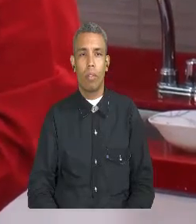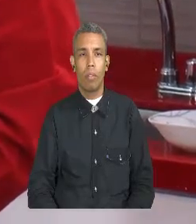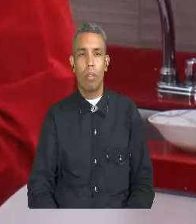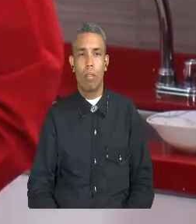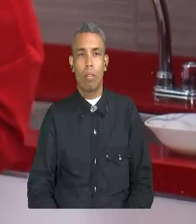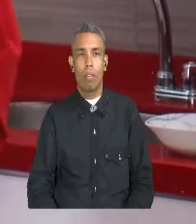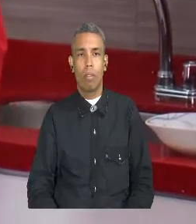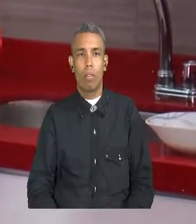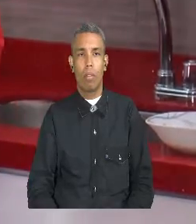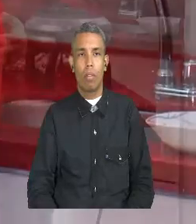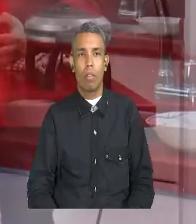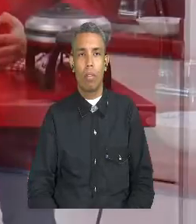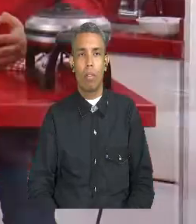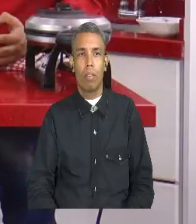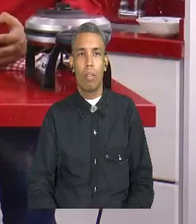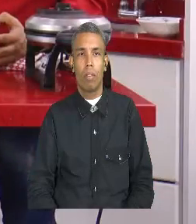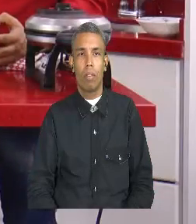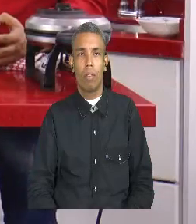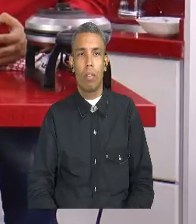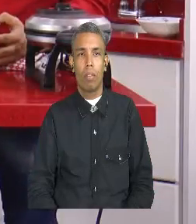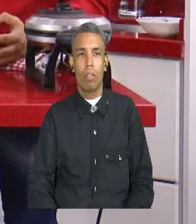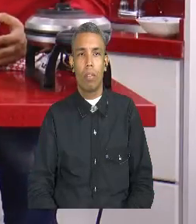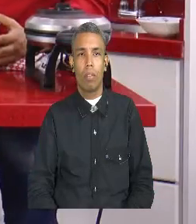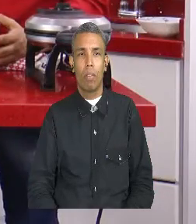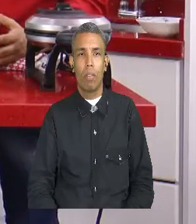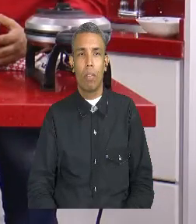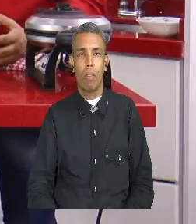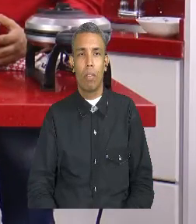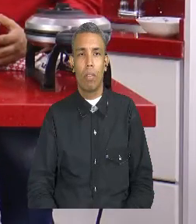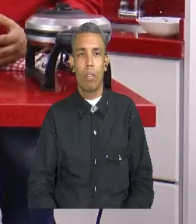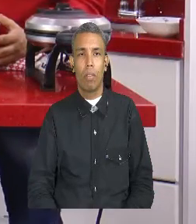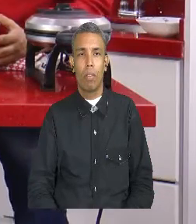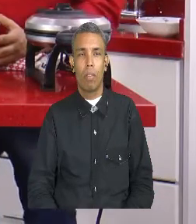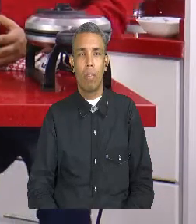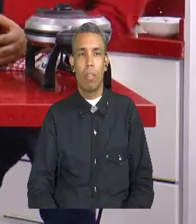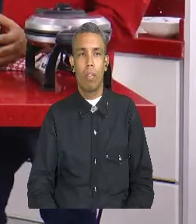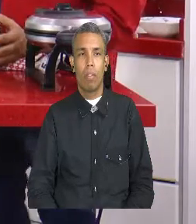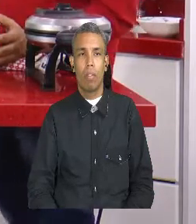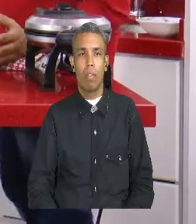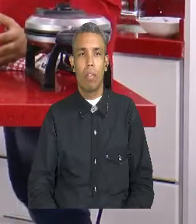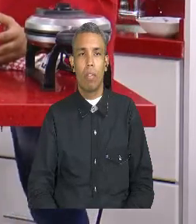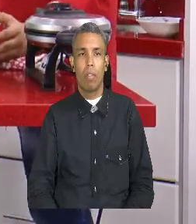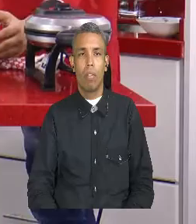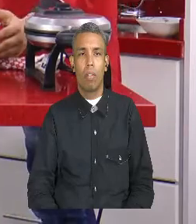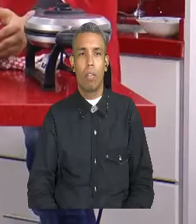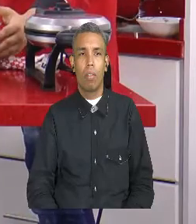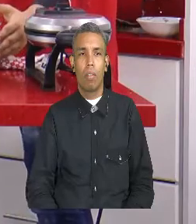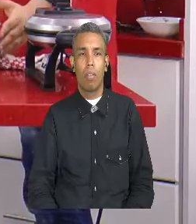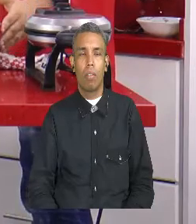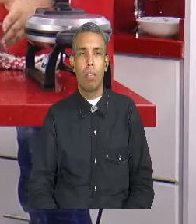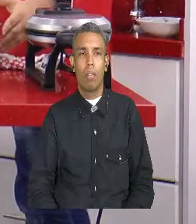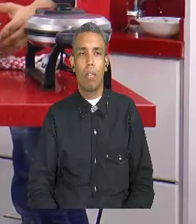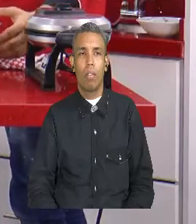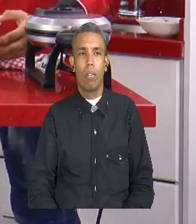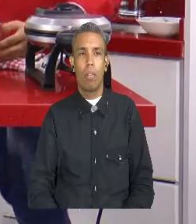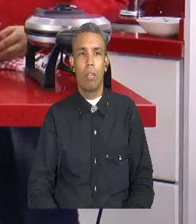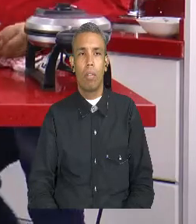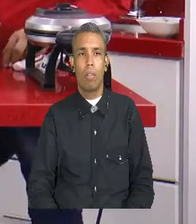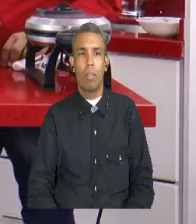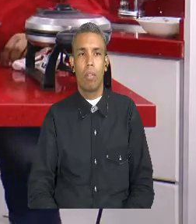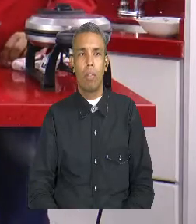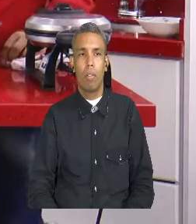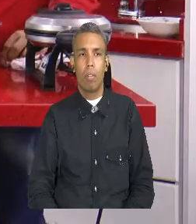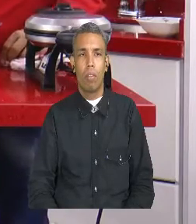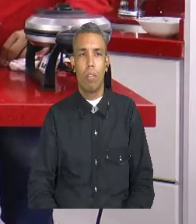es la doctora, pero yo quisiera que por favor nos explicaras el truquito de cuál es la diferencia de preparar la base del waffles en casa